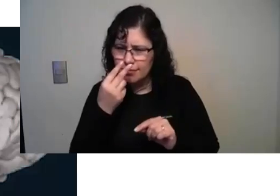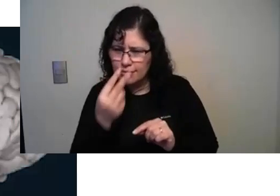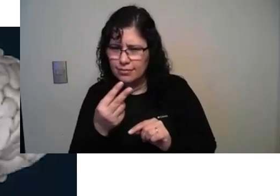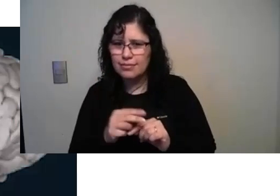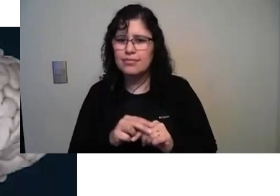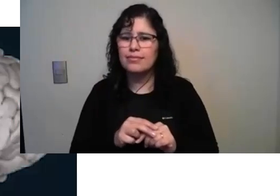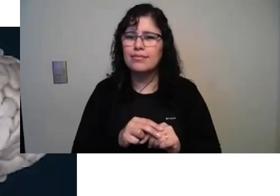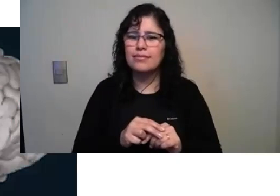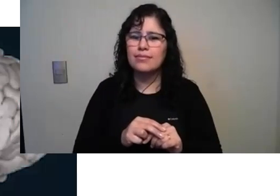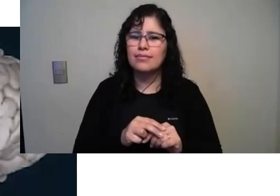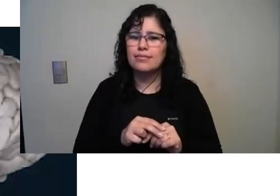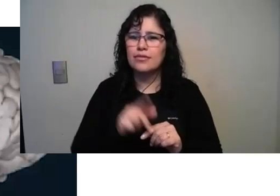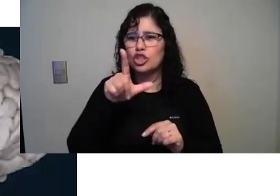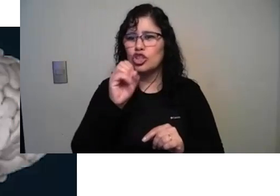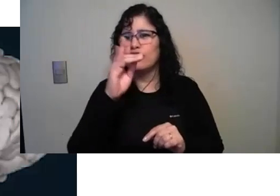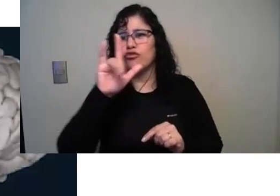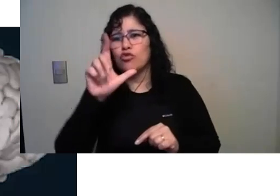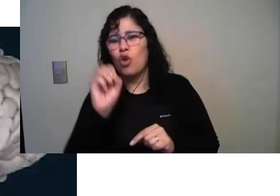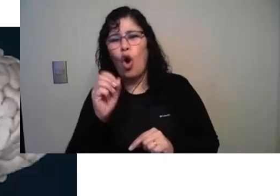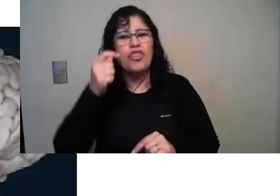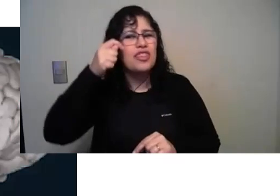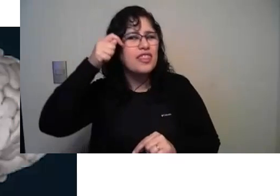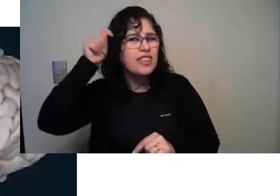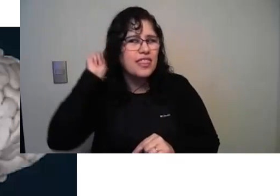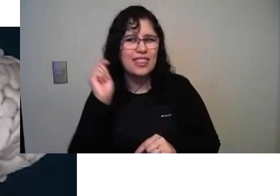parte del lóbulo temporal.